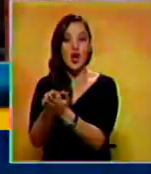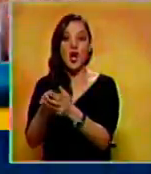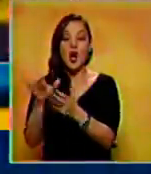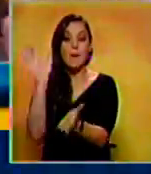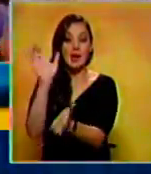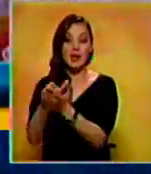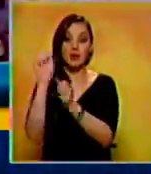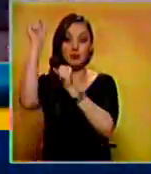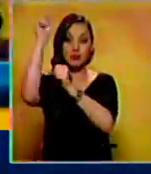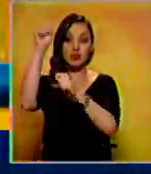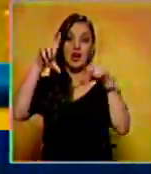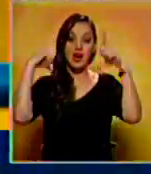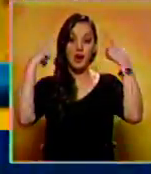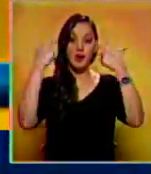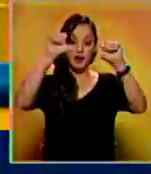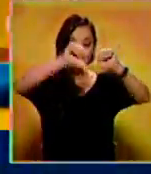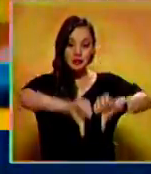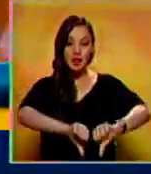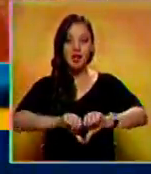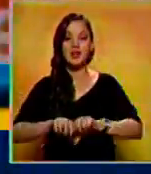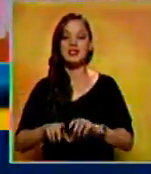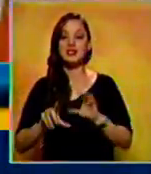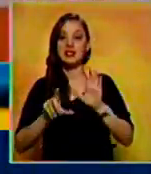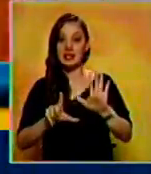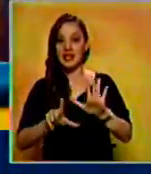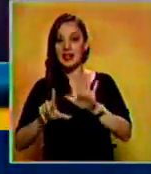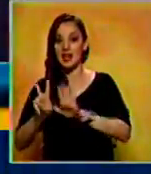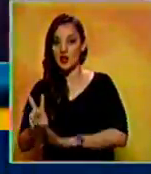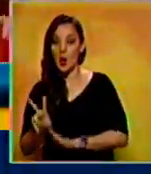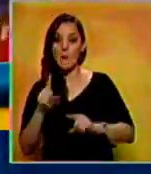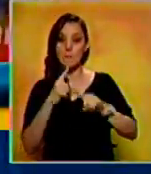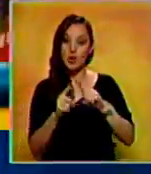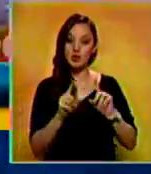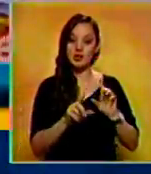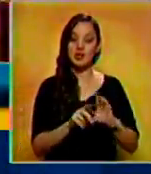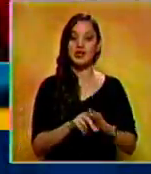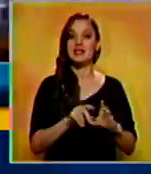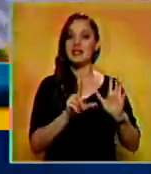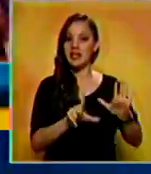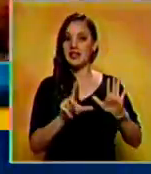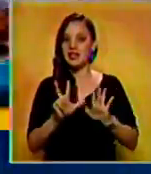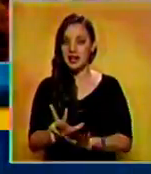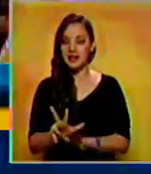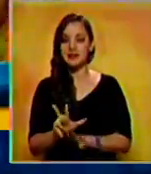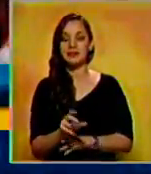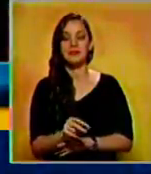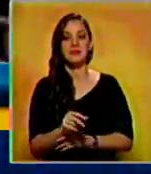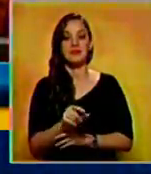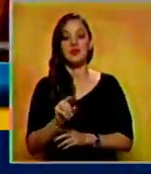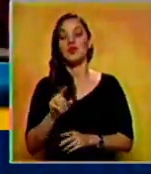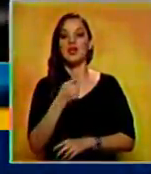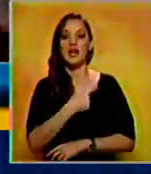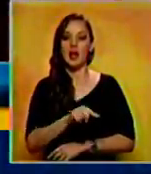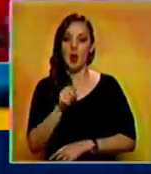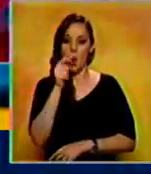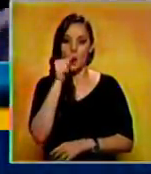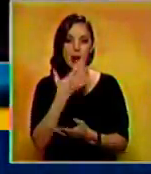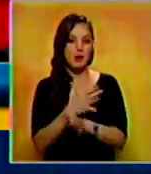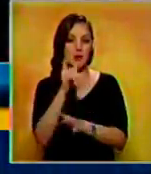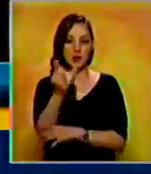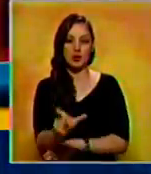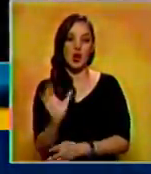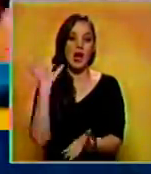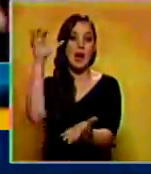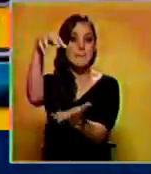superó a Bucaneros de La Guaira 82-73. El mejor anotador por la tribu fue Yeserril de Jesús, con 18 puntos. En